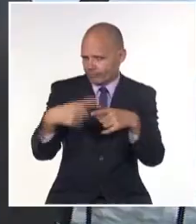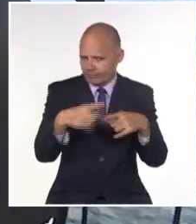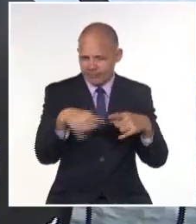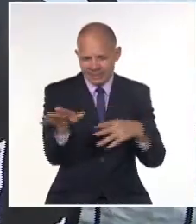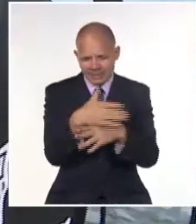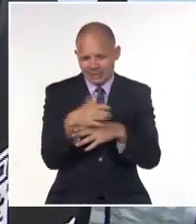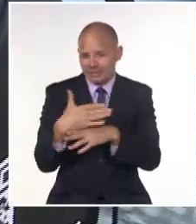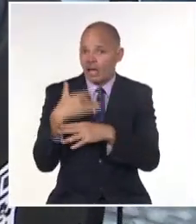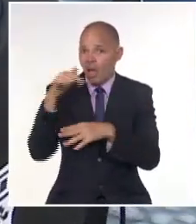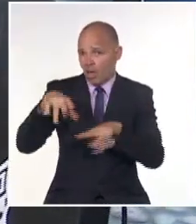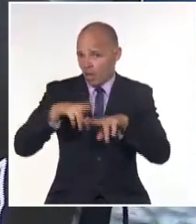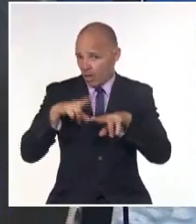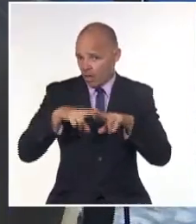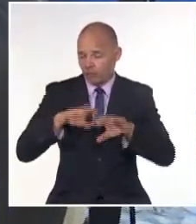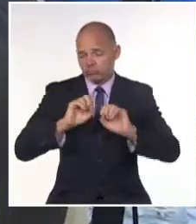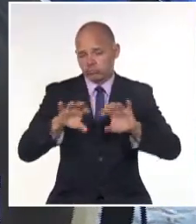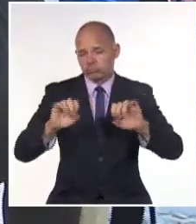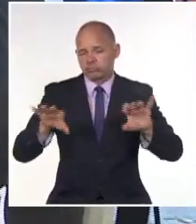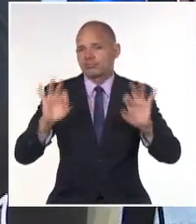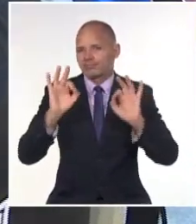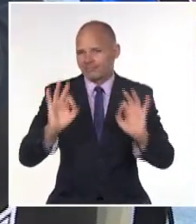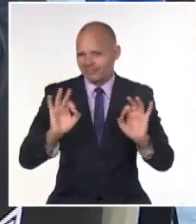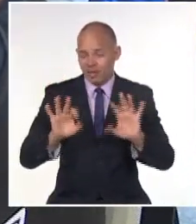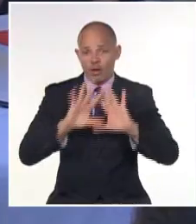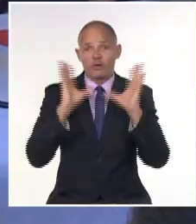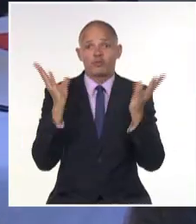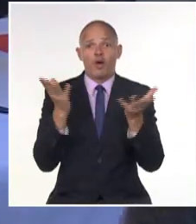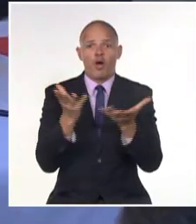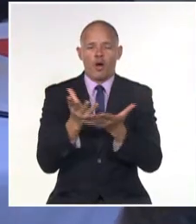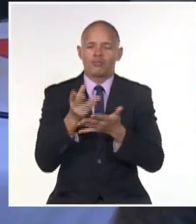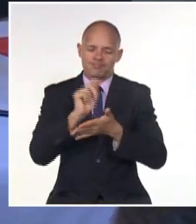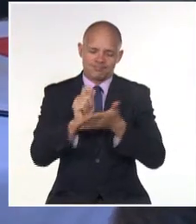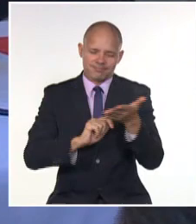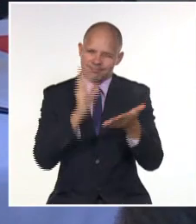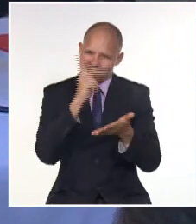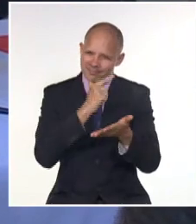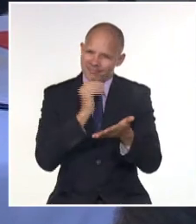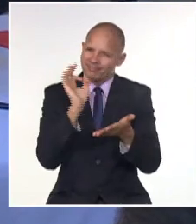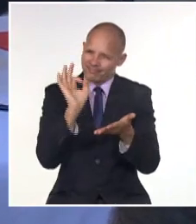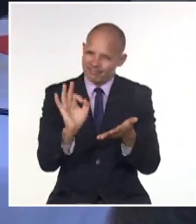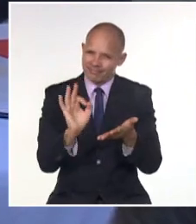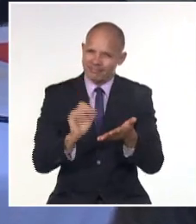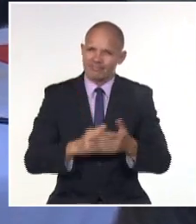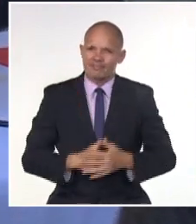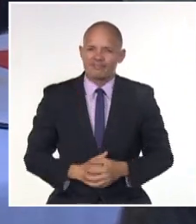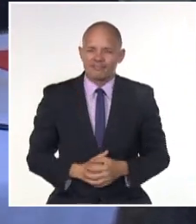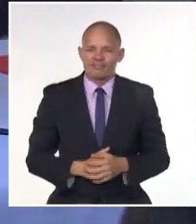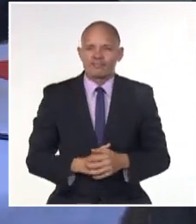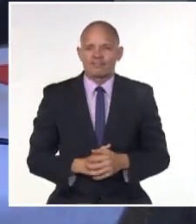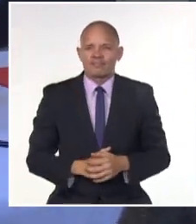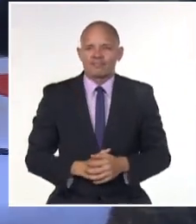capital cubana. Un abrazo a la palabra y su belleza convertida en poesía. Elena Godínez Dalmau, Canal Cubano.